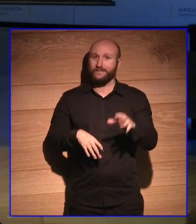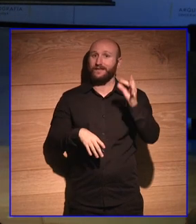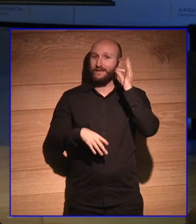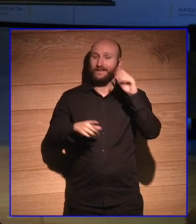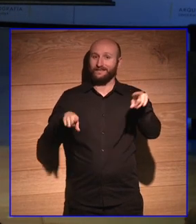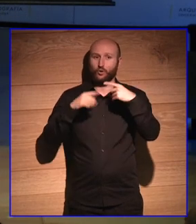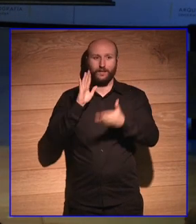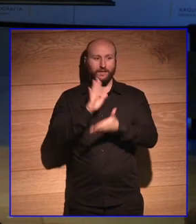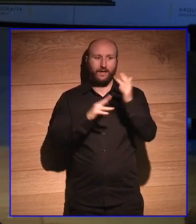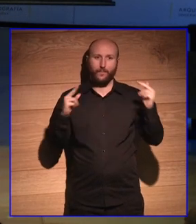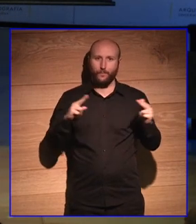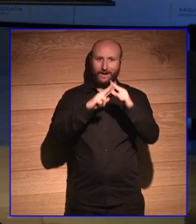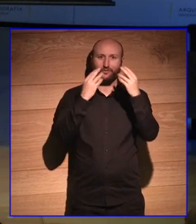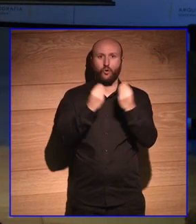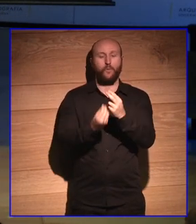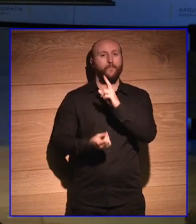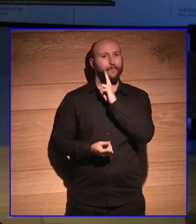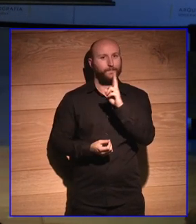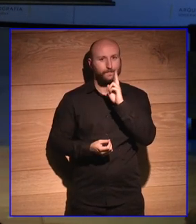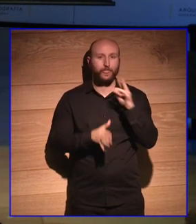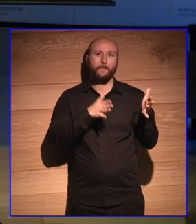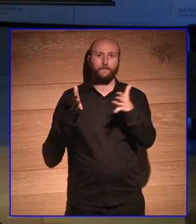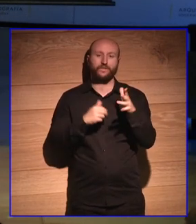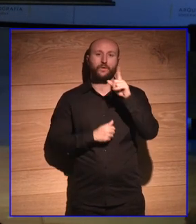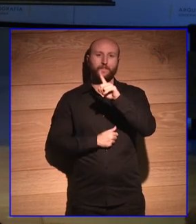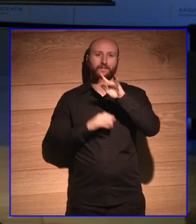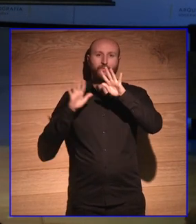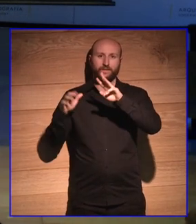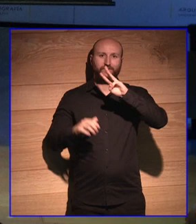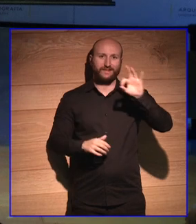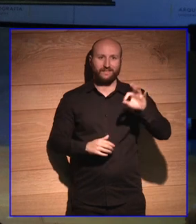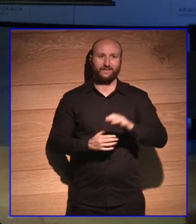parís junto a su madre por supuesto en marzo de 1930